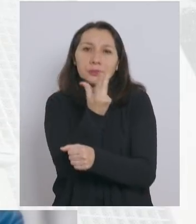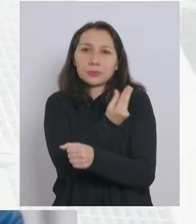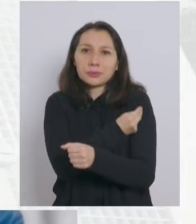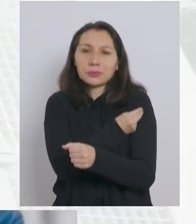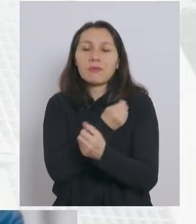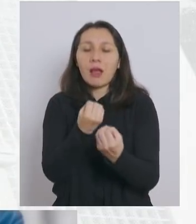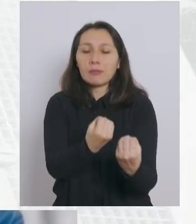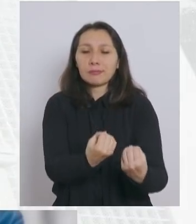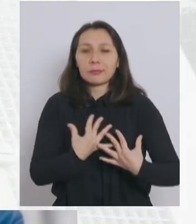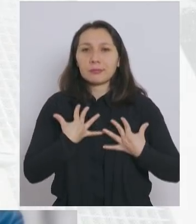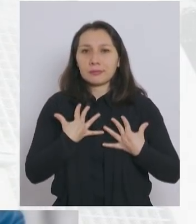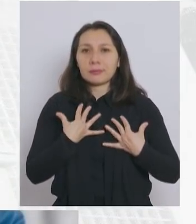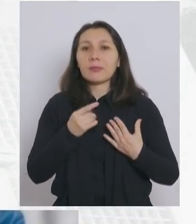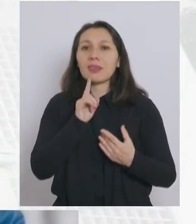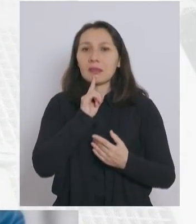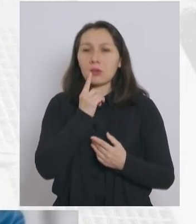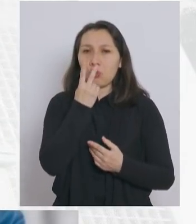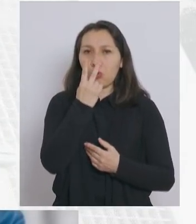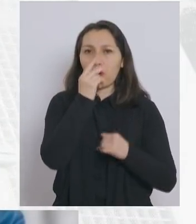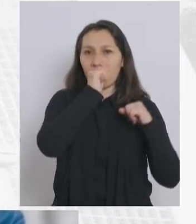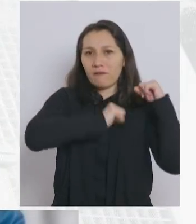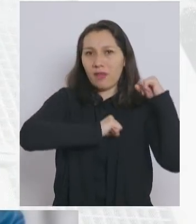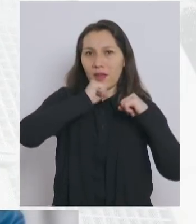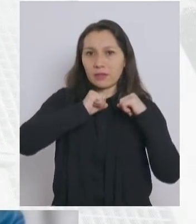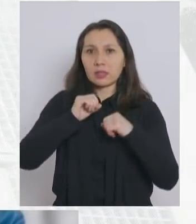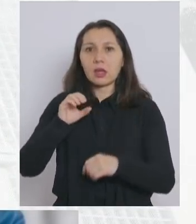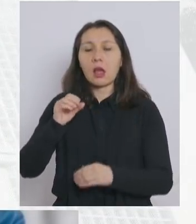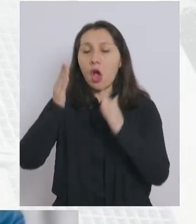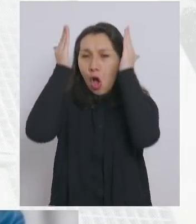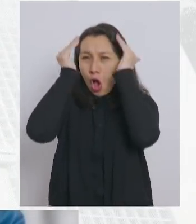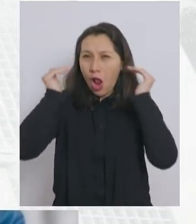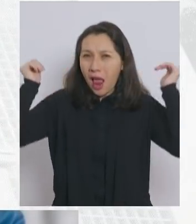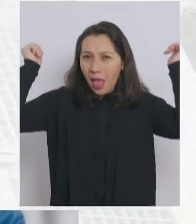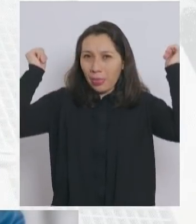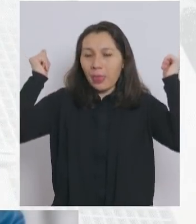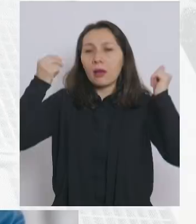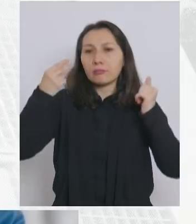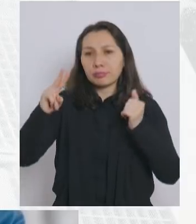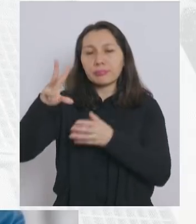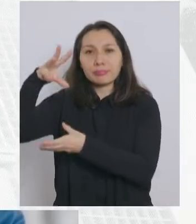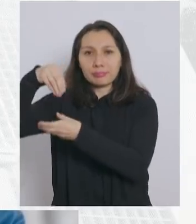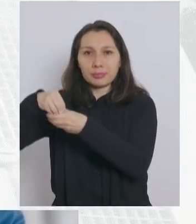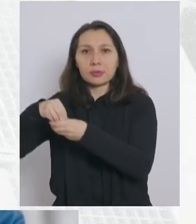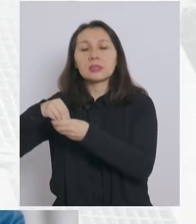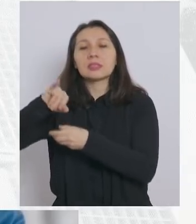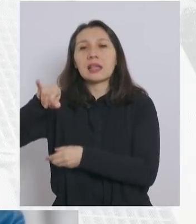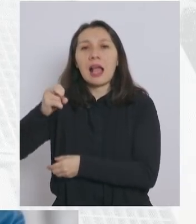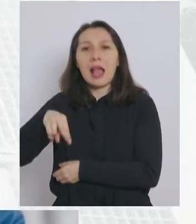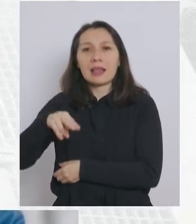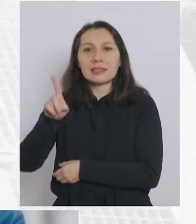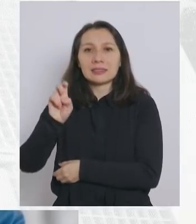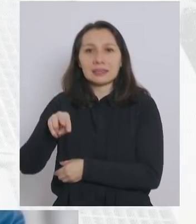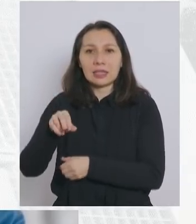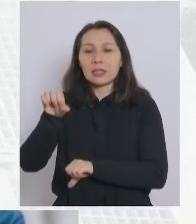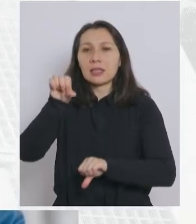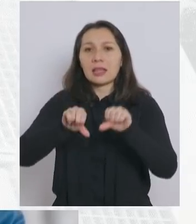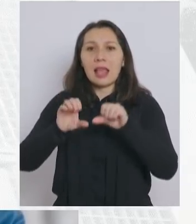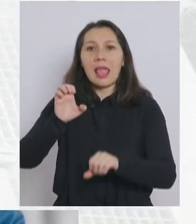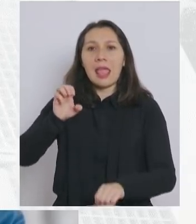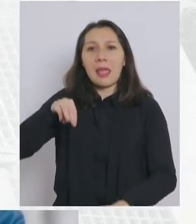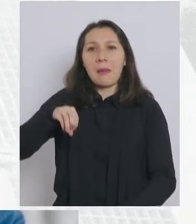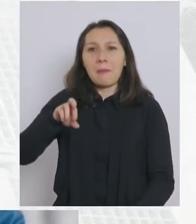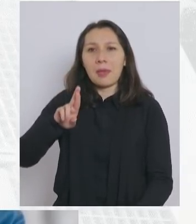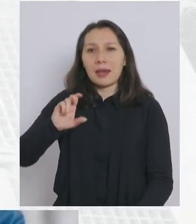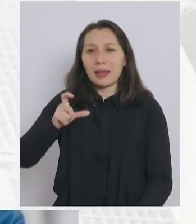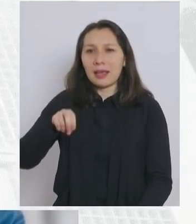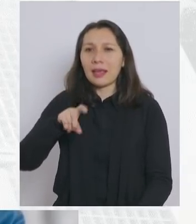hacer la acción. Y ahí tenemos dos fabricantes de Holanda, que son propios del laboratorio Janssen, y también tenemos el laboratorio Emergent, que